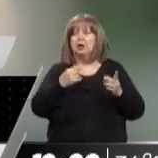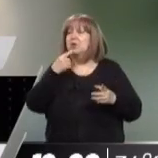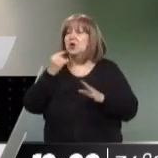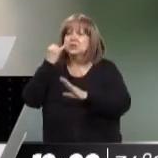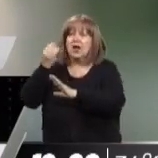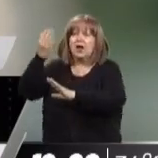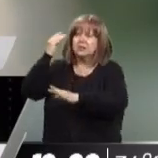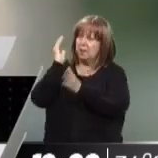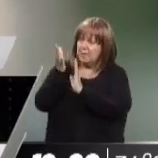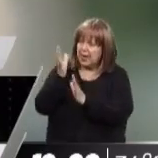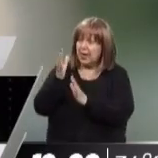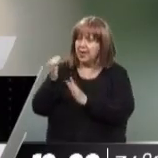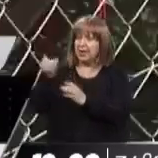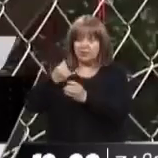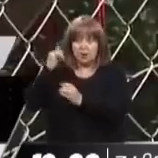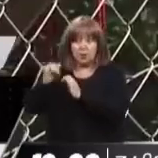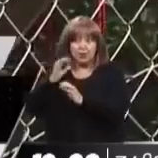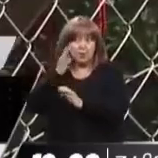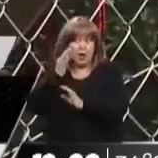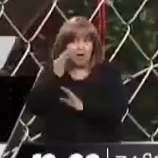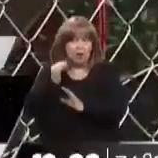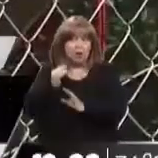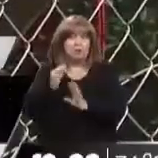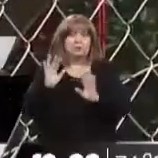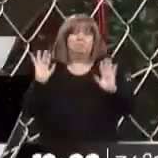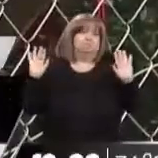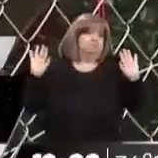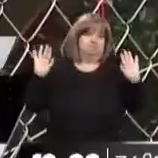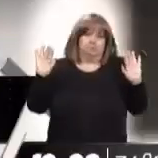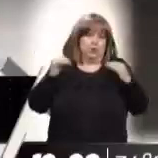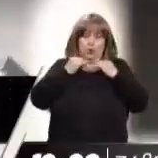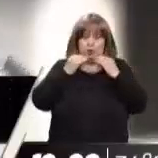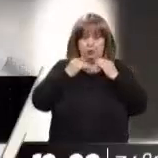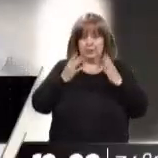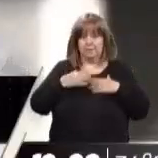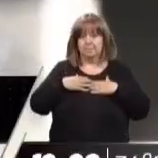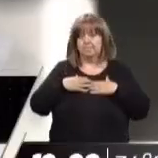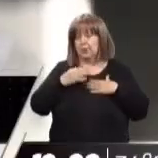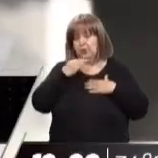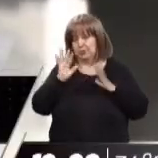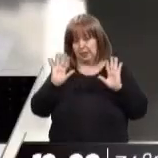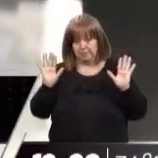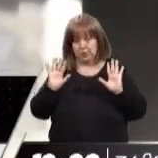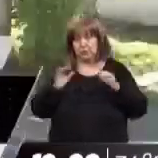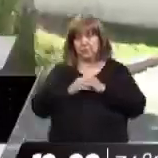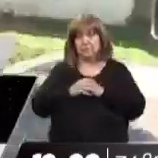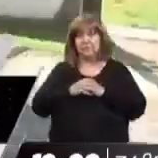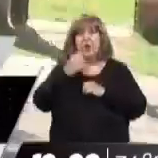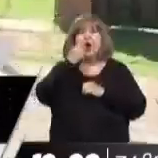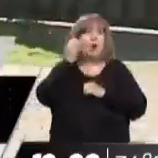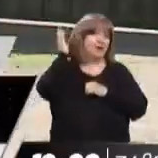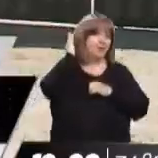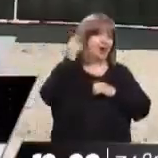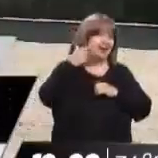pasó a mayores, más allá de lo que pasó ahora, antes. No, eso no tengo la menor idea. ¿Qué tipo de agresión no sabes? Claro, no, no, no, no sé.